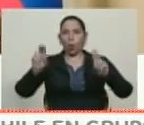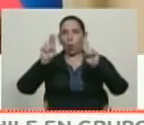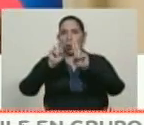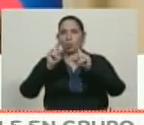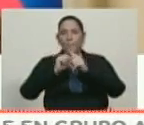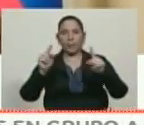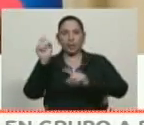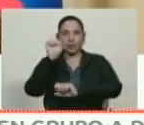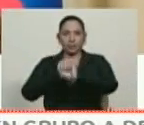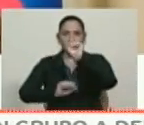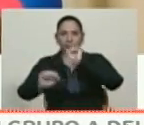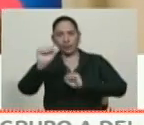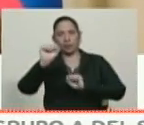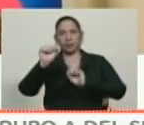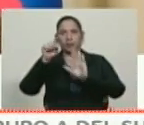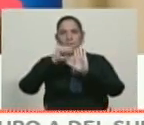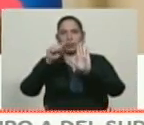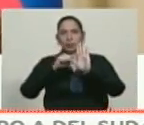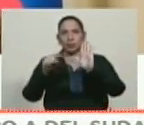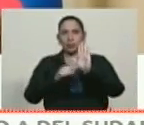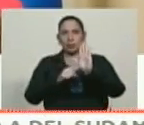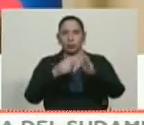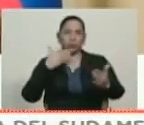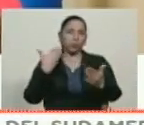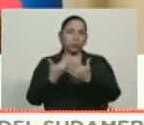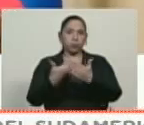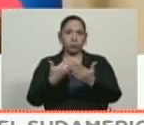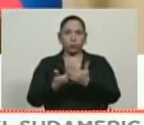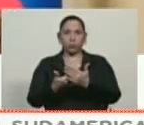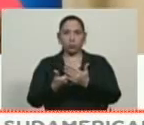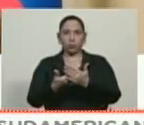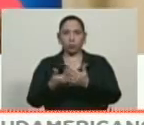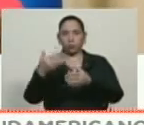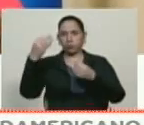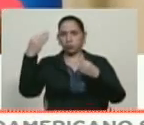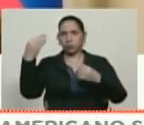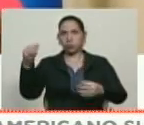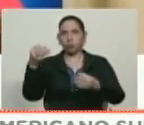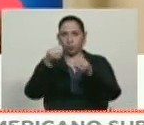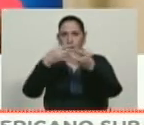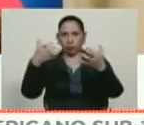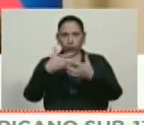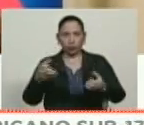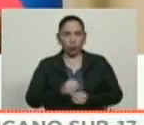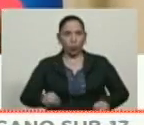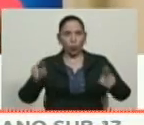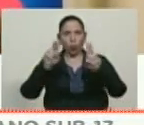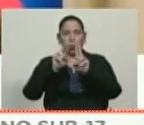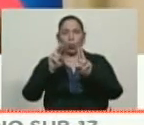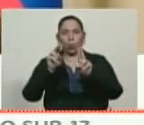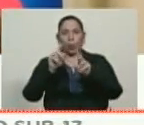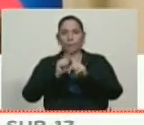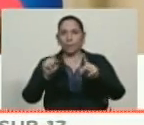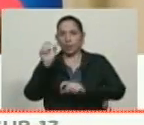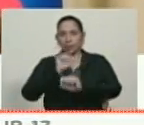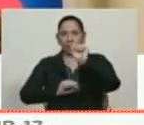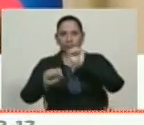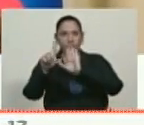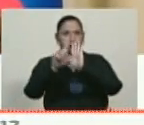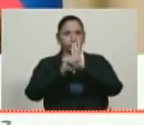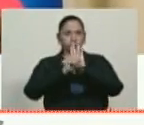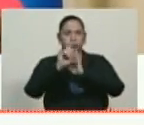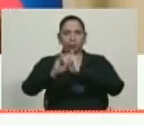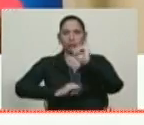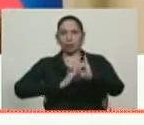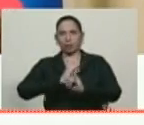la defensa de los principios y propósitos de la Carta de las Naciones Unidas, para la defensa de la legalidad